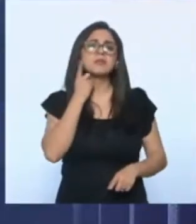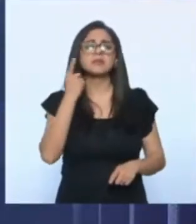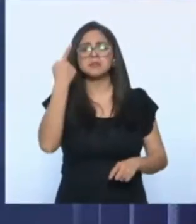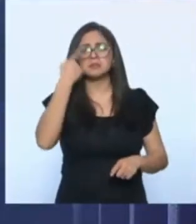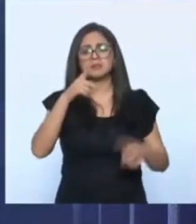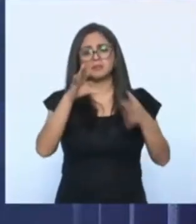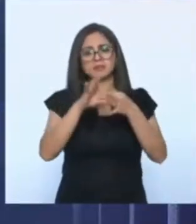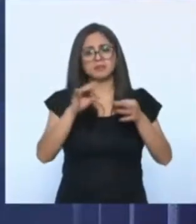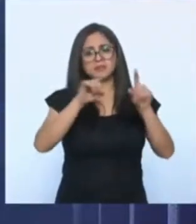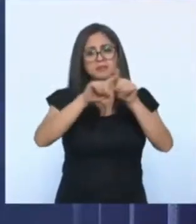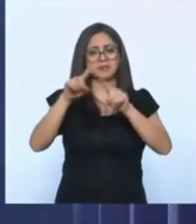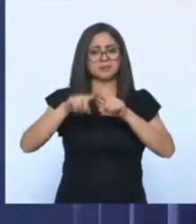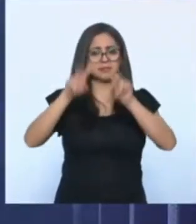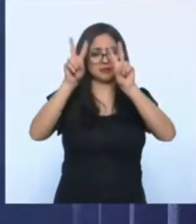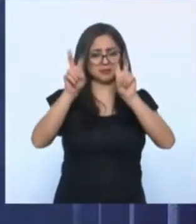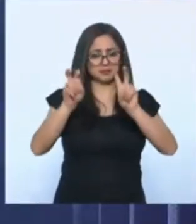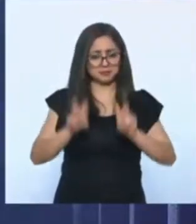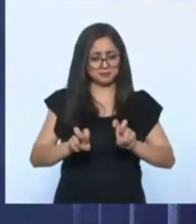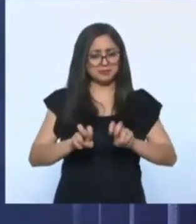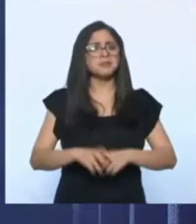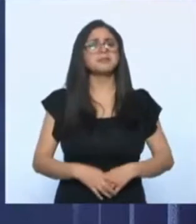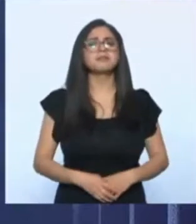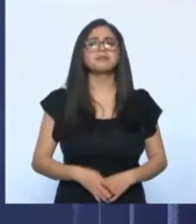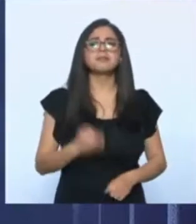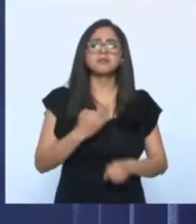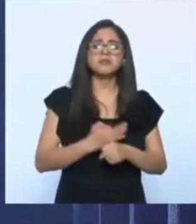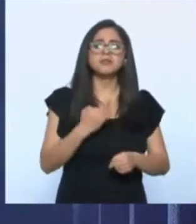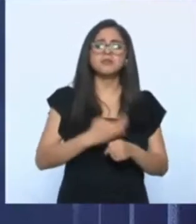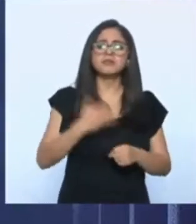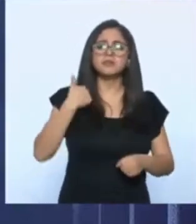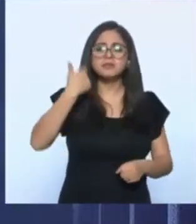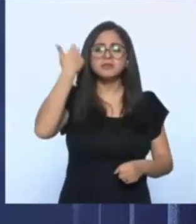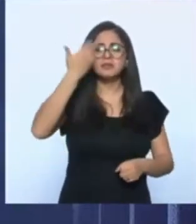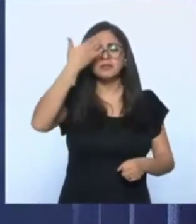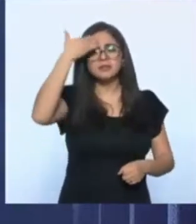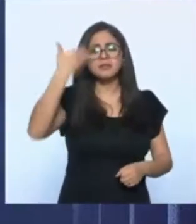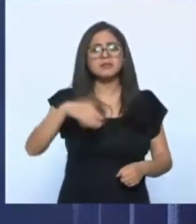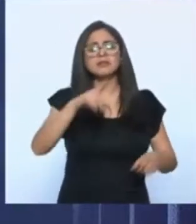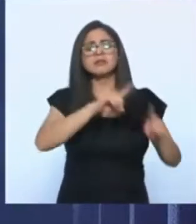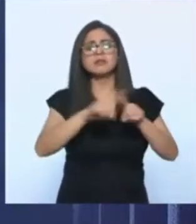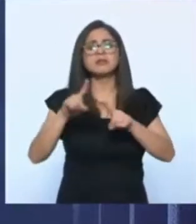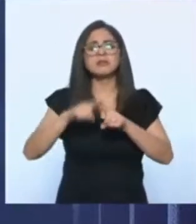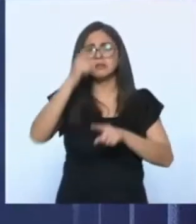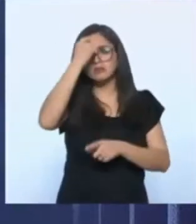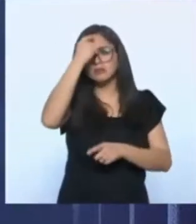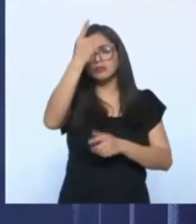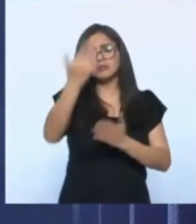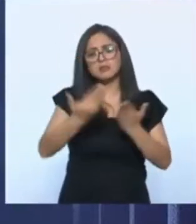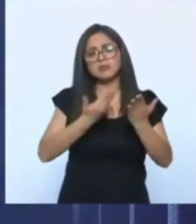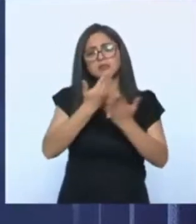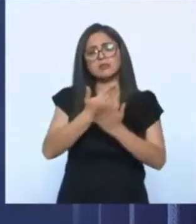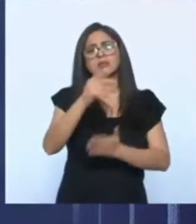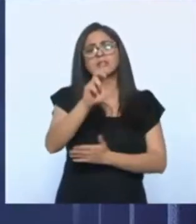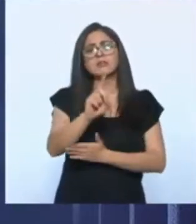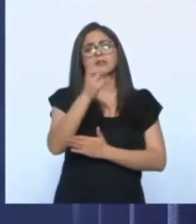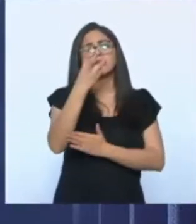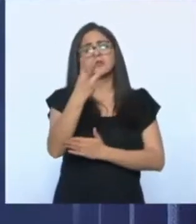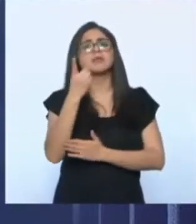temas. Sin embargo, me gustaría saber cómo van las iniciativas que han presentado las 33